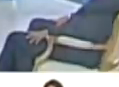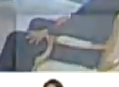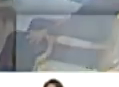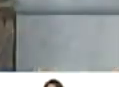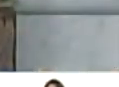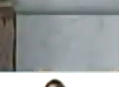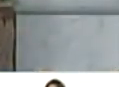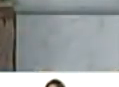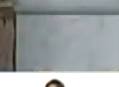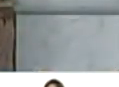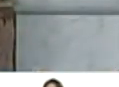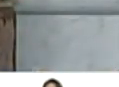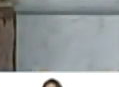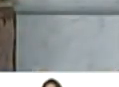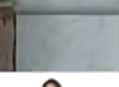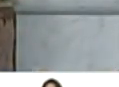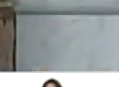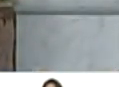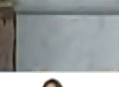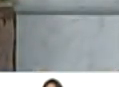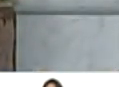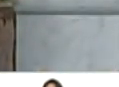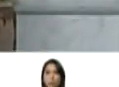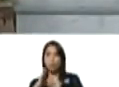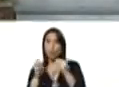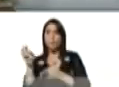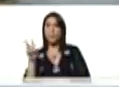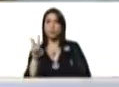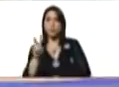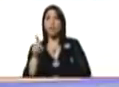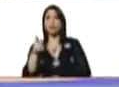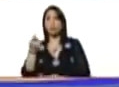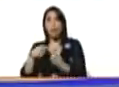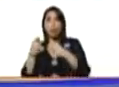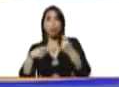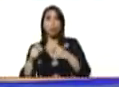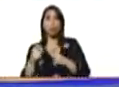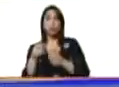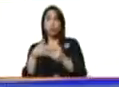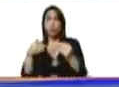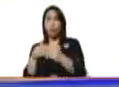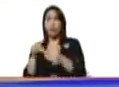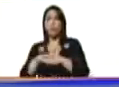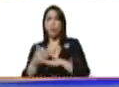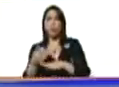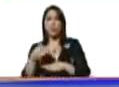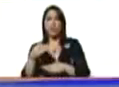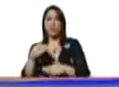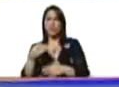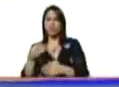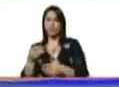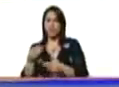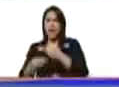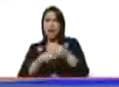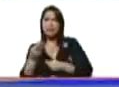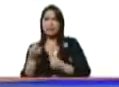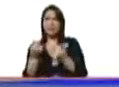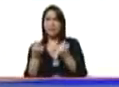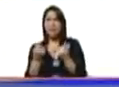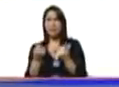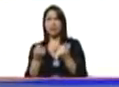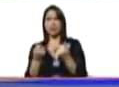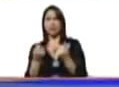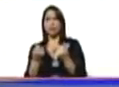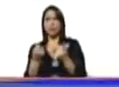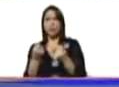venezolanos. Para ellos es un negocio el dólar paralelo, porque meten su dinero y reproducen 10,